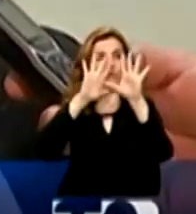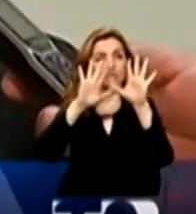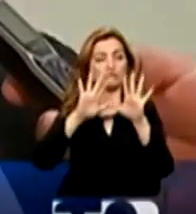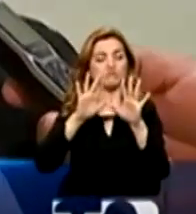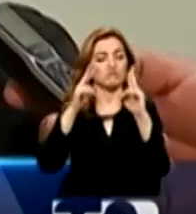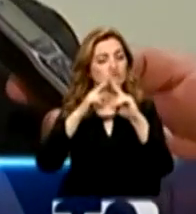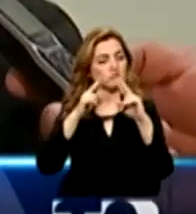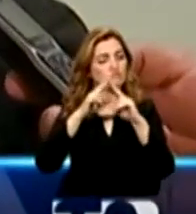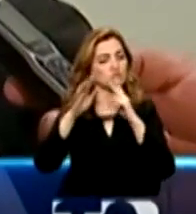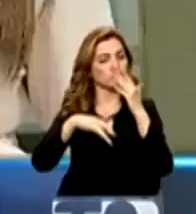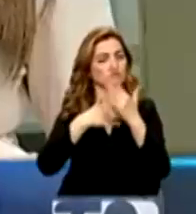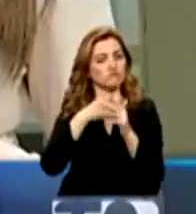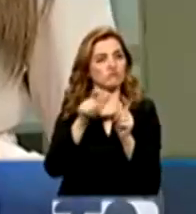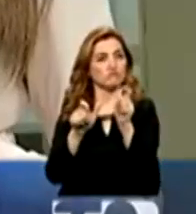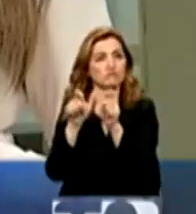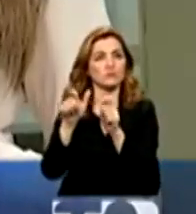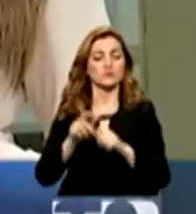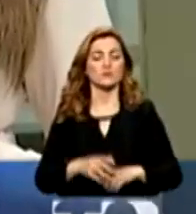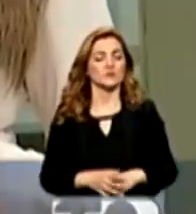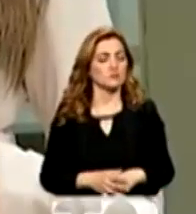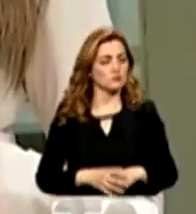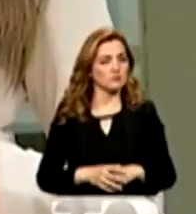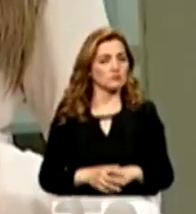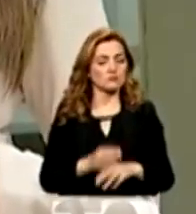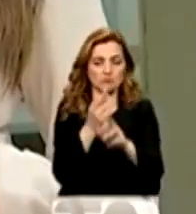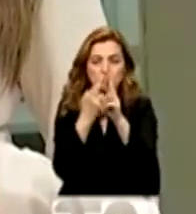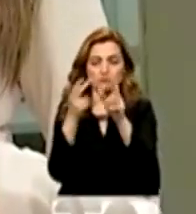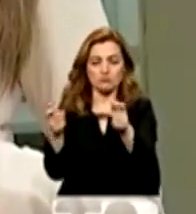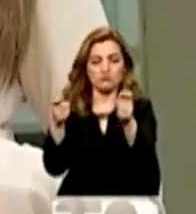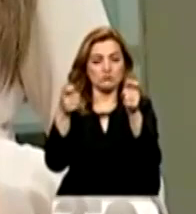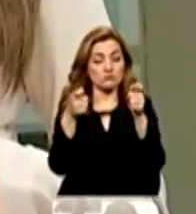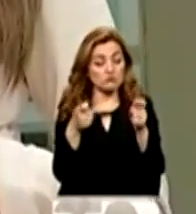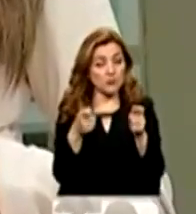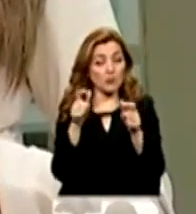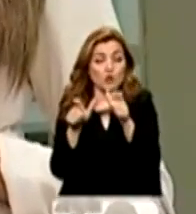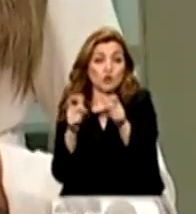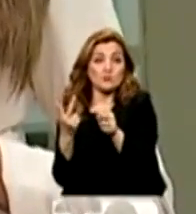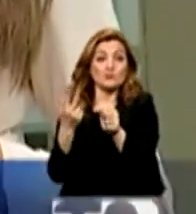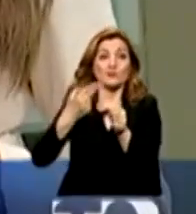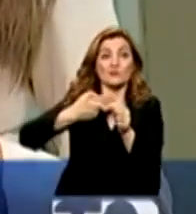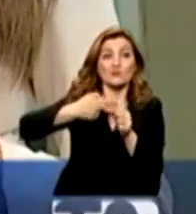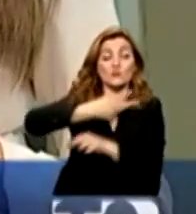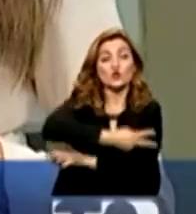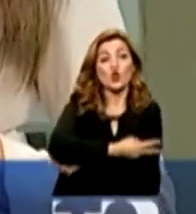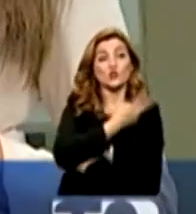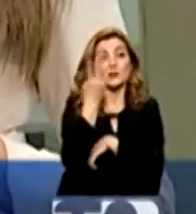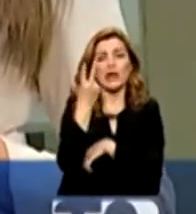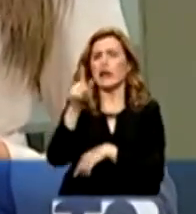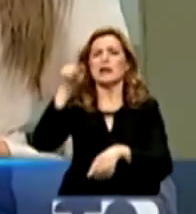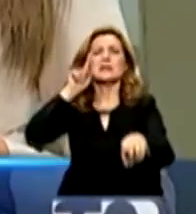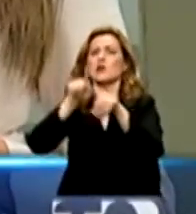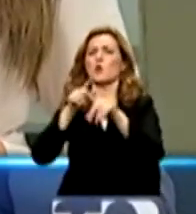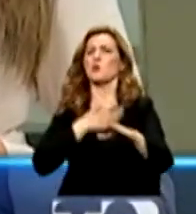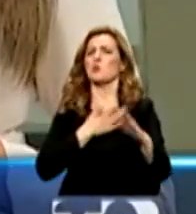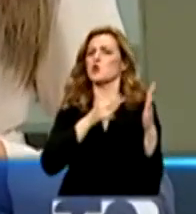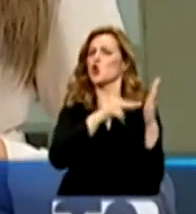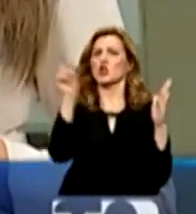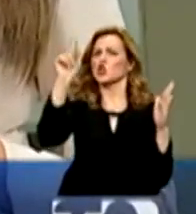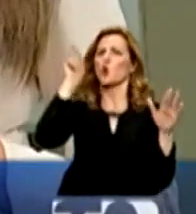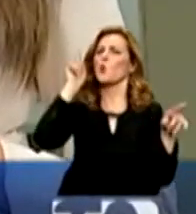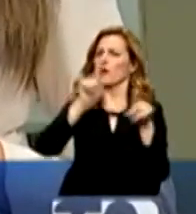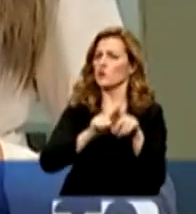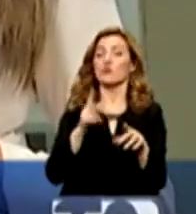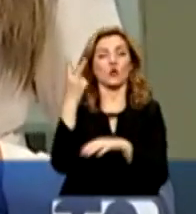el conocimiento de toda la ciudadanía. Tras recibir los resultados, los aspirantes tendrán 2 días para impugnar. A partir de las 3 de la tarde